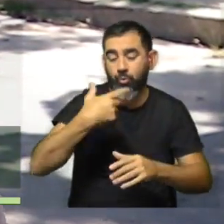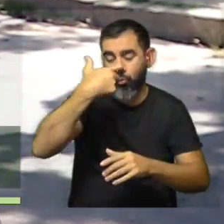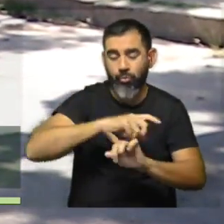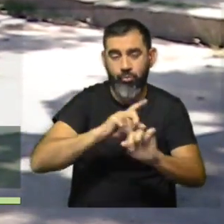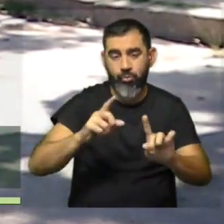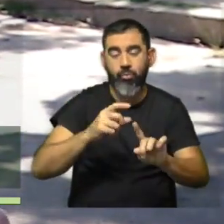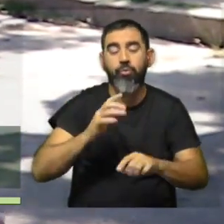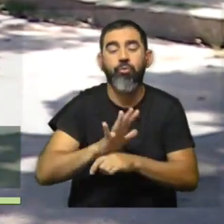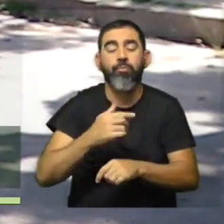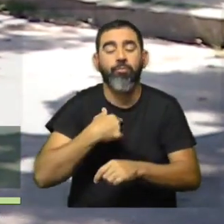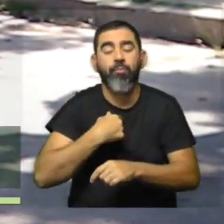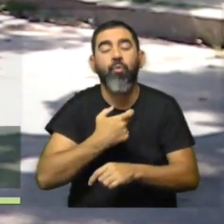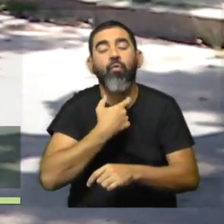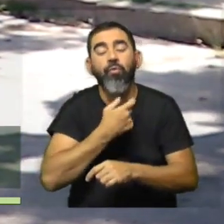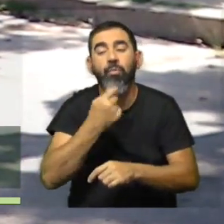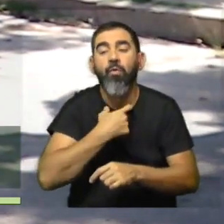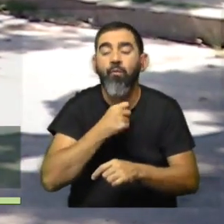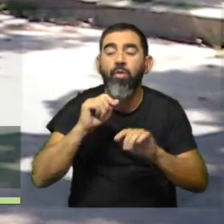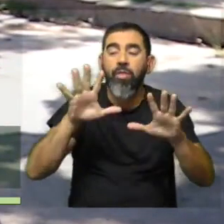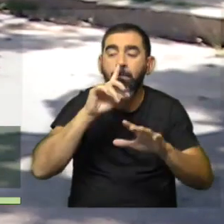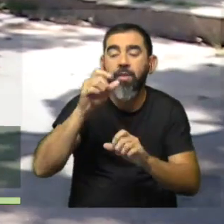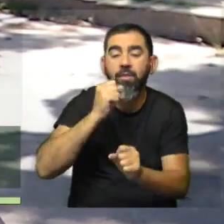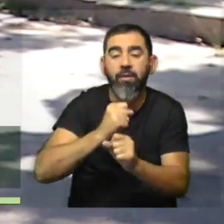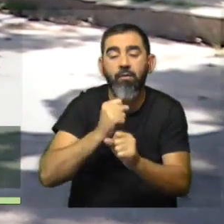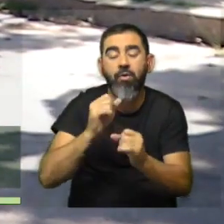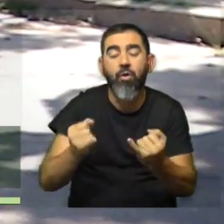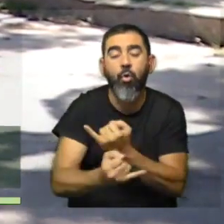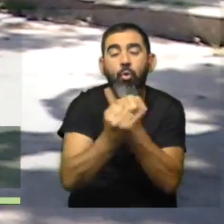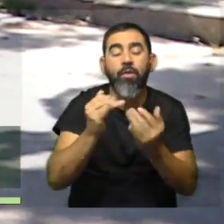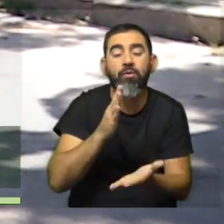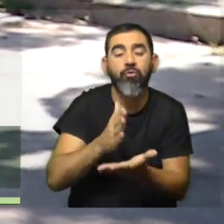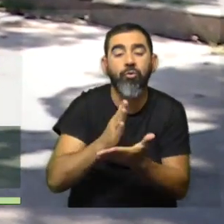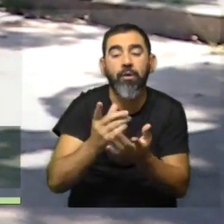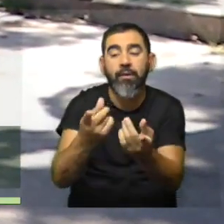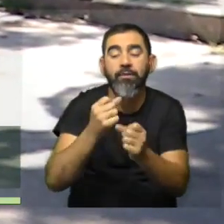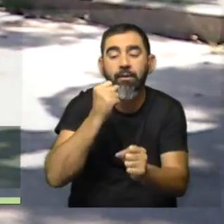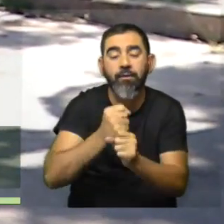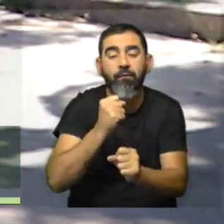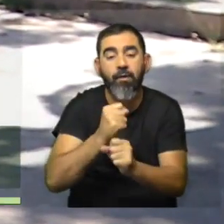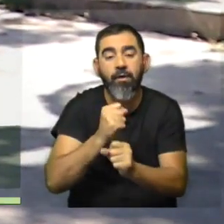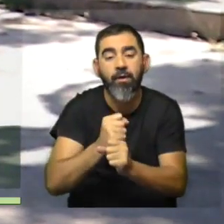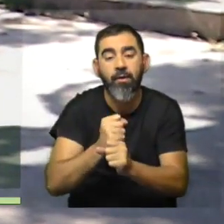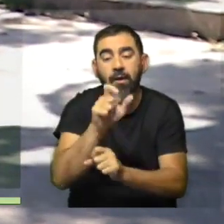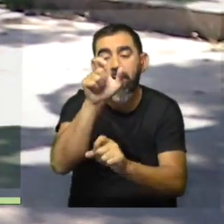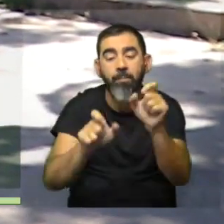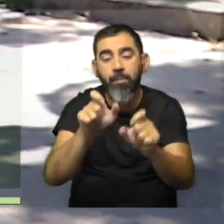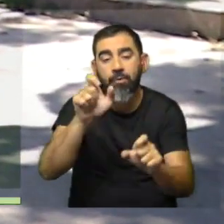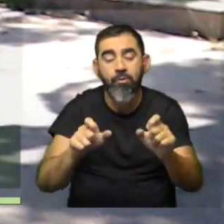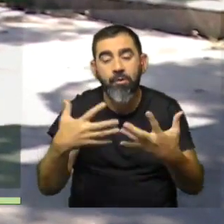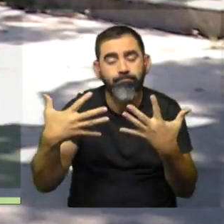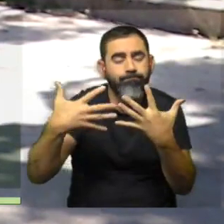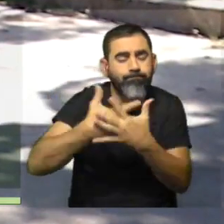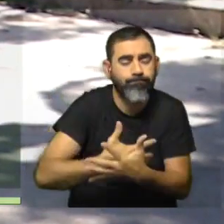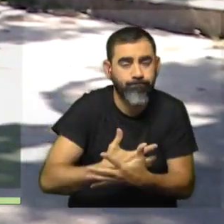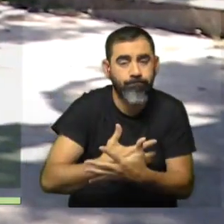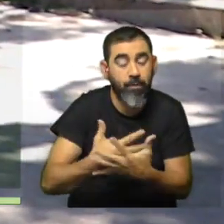es mi voz, pero está la voz de los 10.000 trabajadores jornales solidarios que necesitamos trabajar. La gente la está pasando mal,